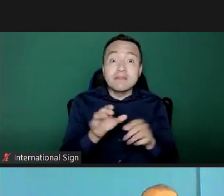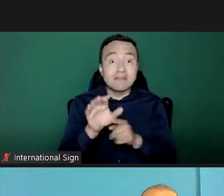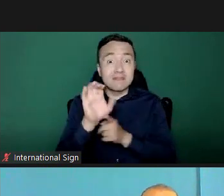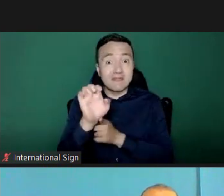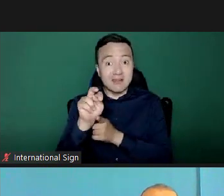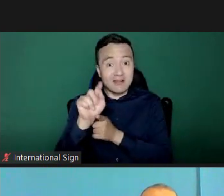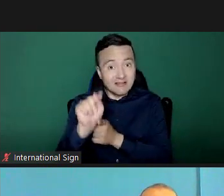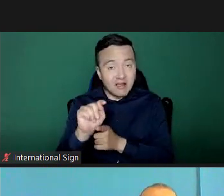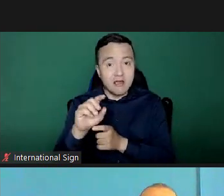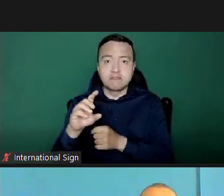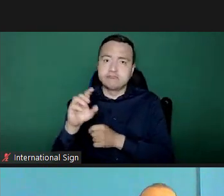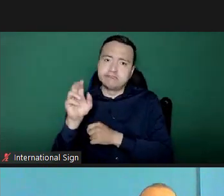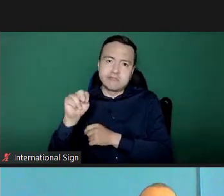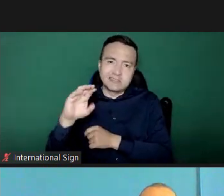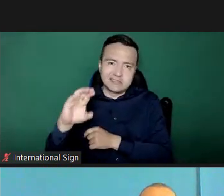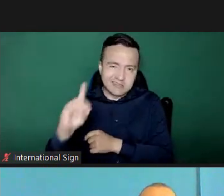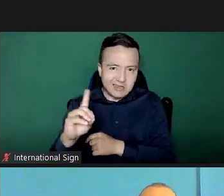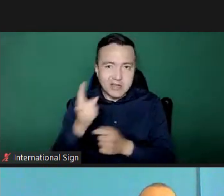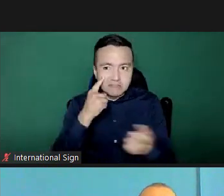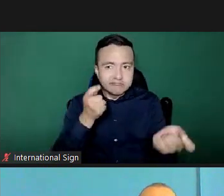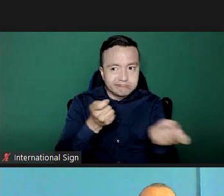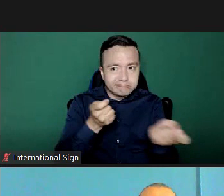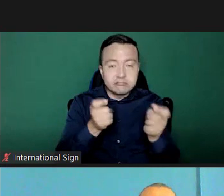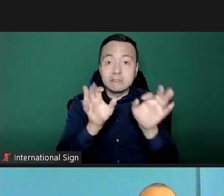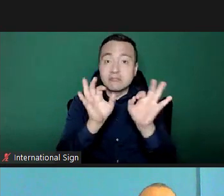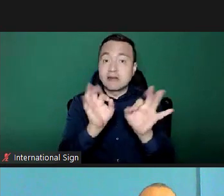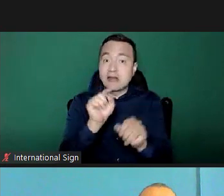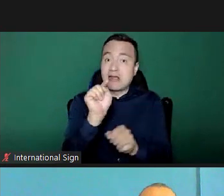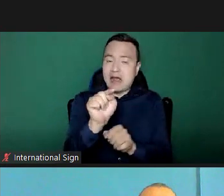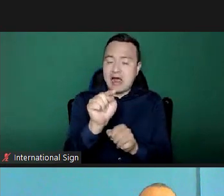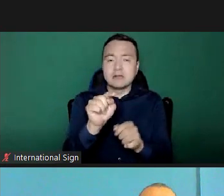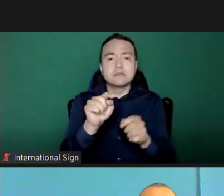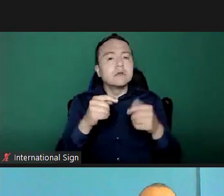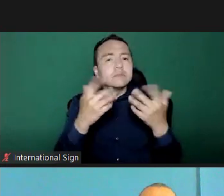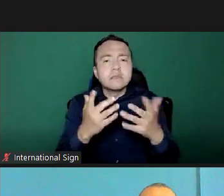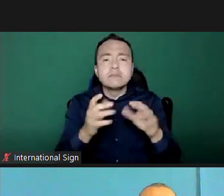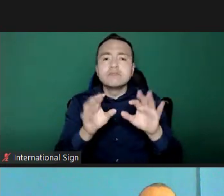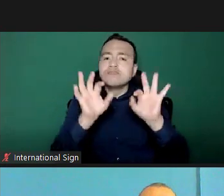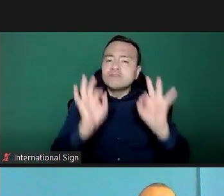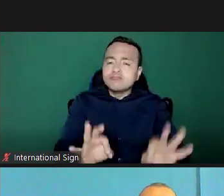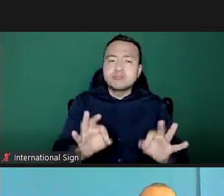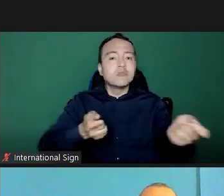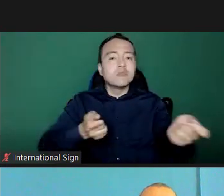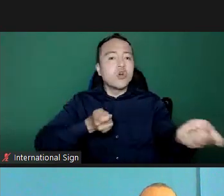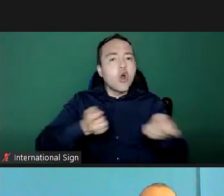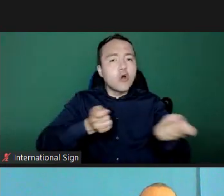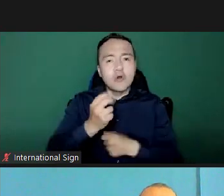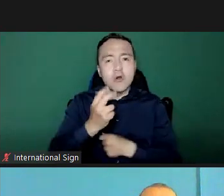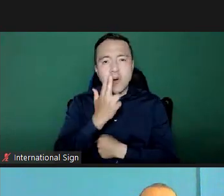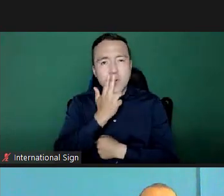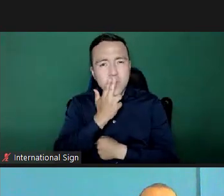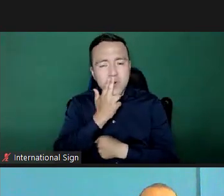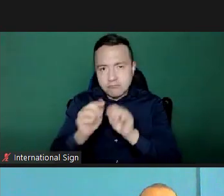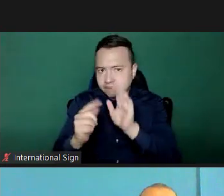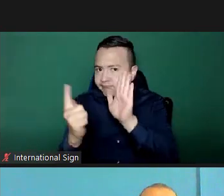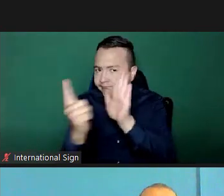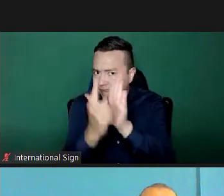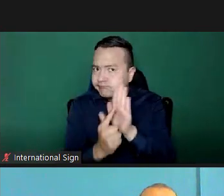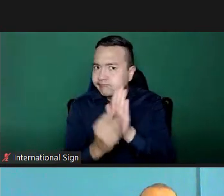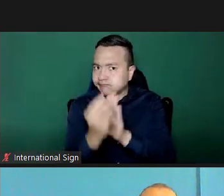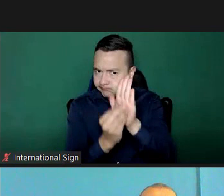tratando de enfrentar a través de una legislación sobre el control del tabaco, también una política sobre